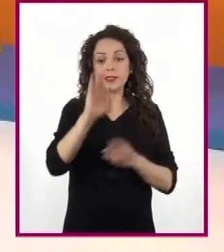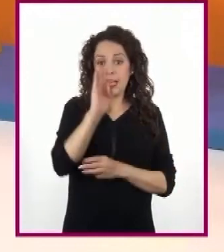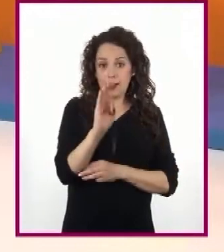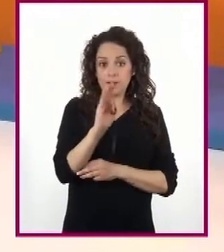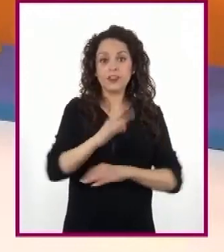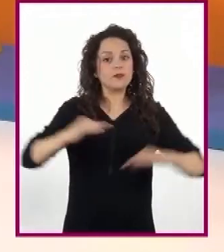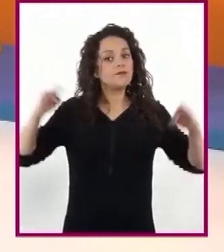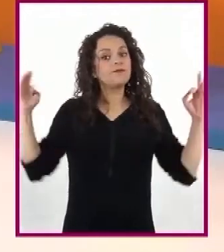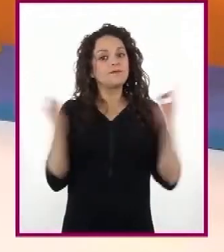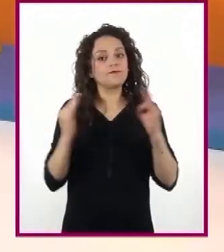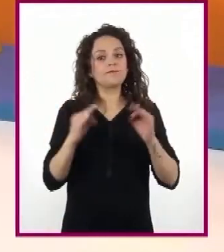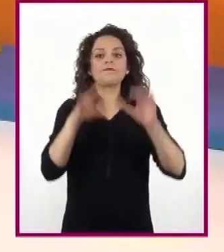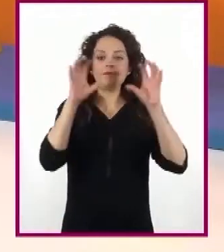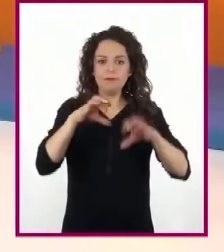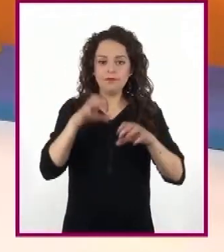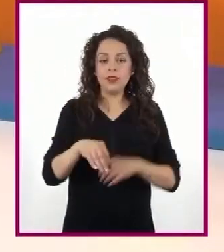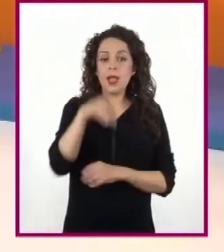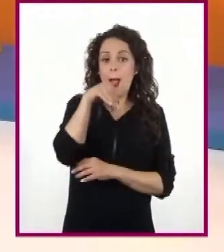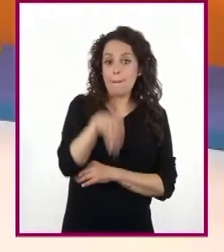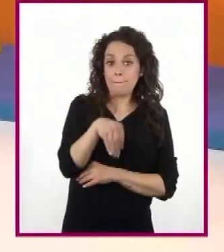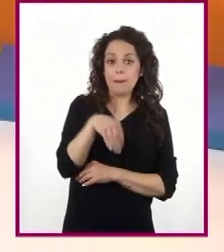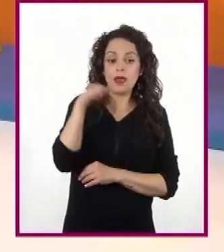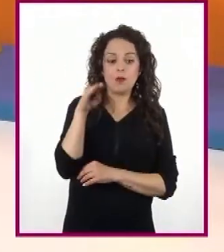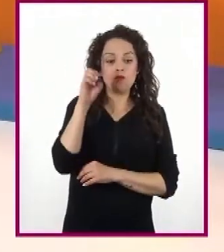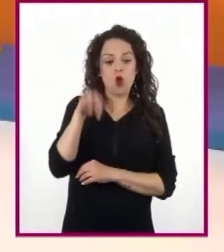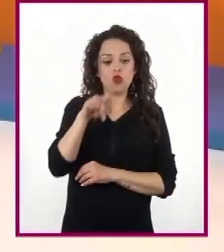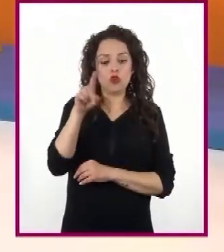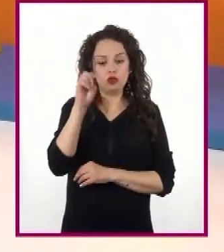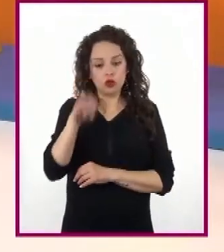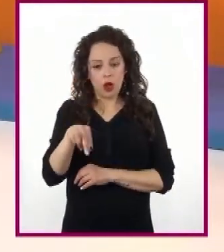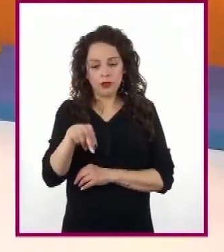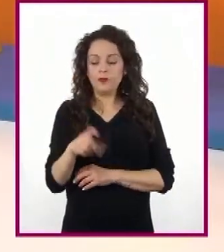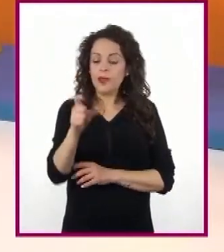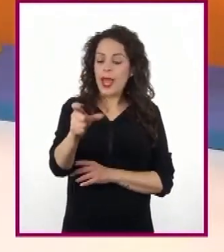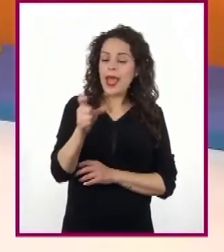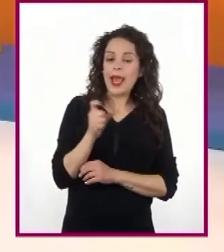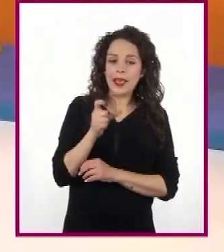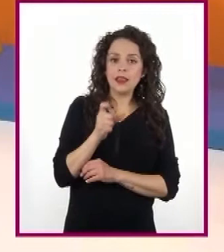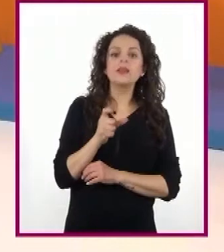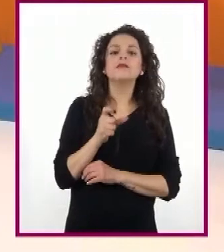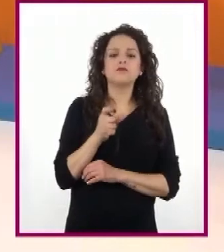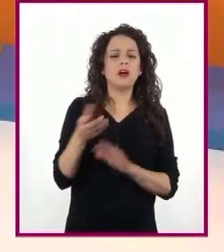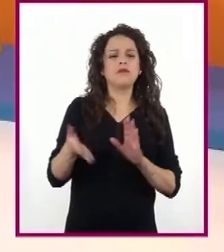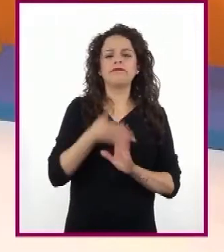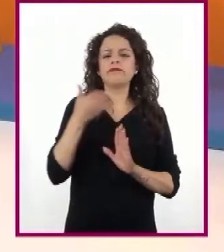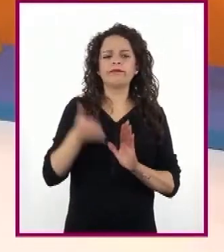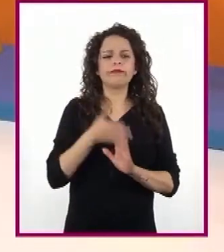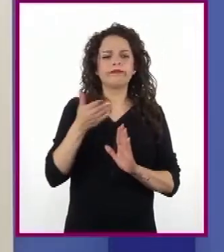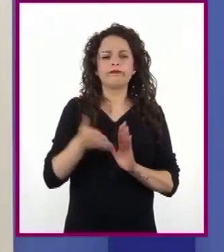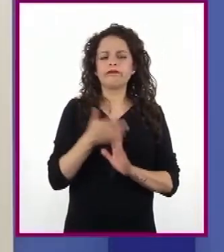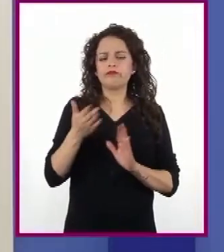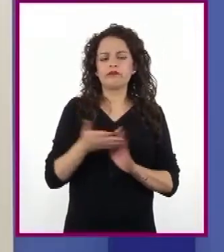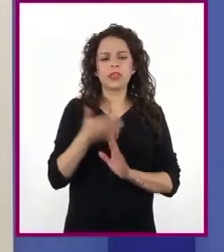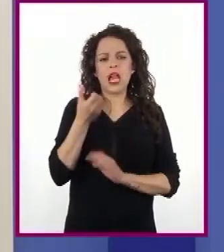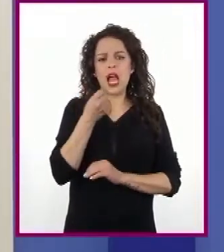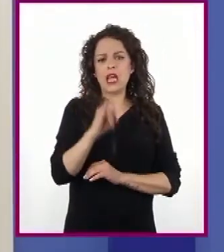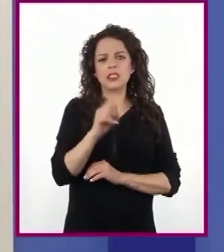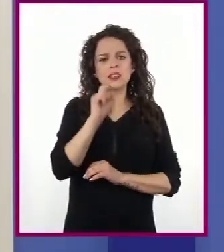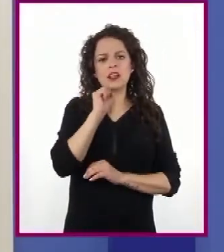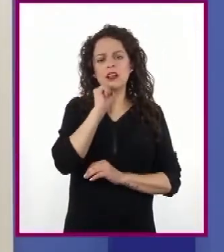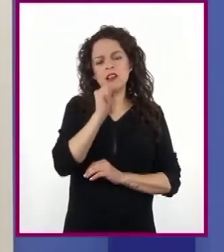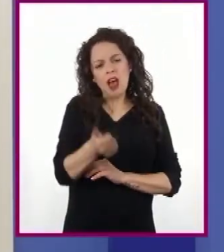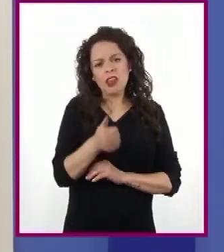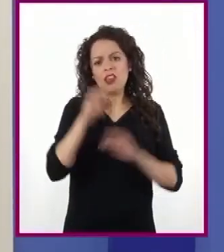invierno. M, lluvias de monzón. Y X, lluvias escasas todo el año. Los